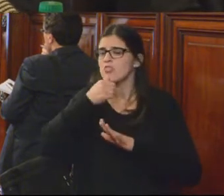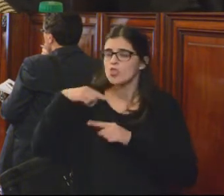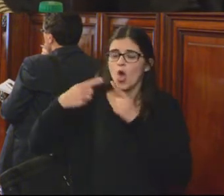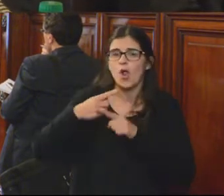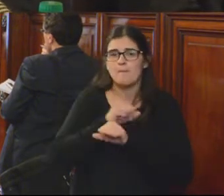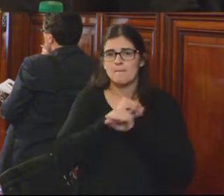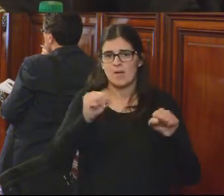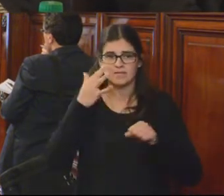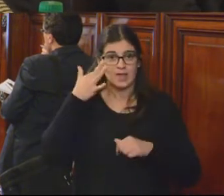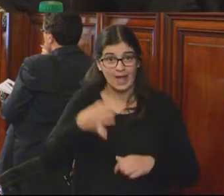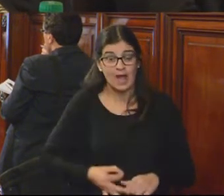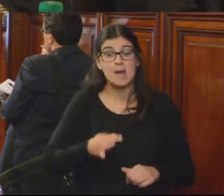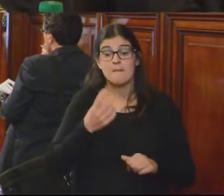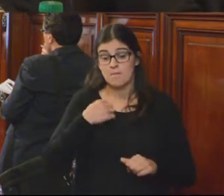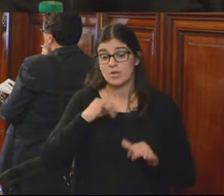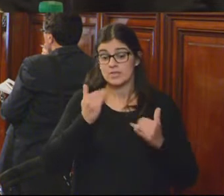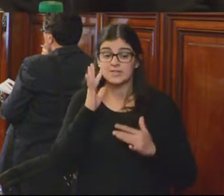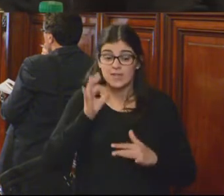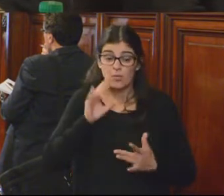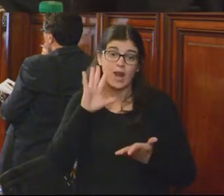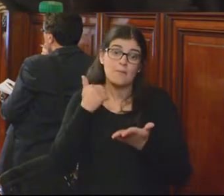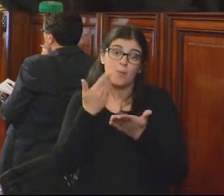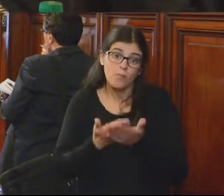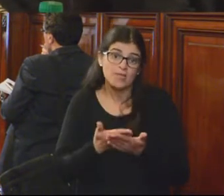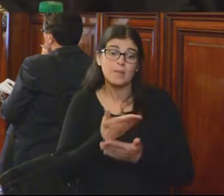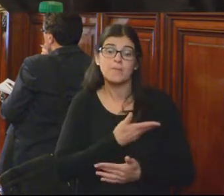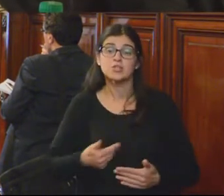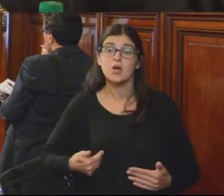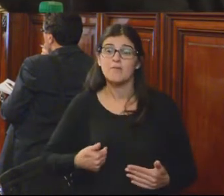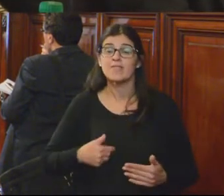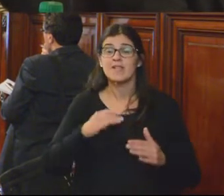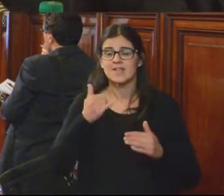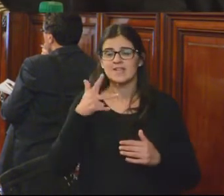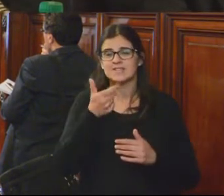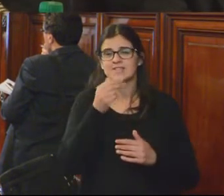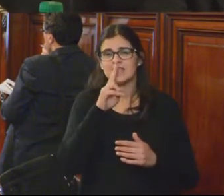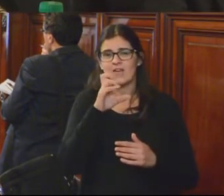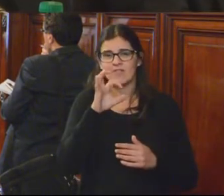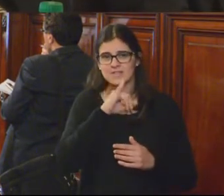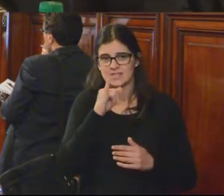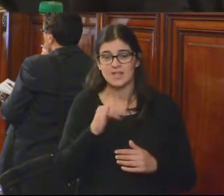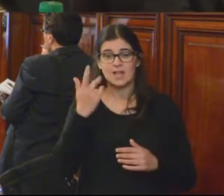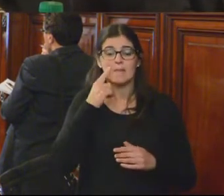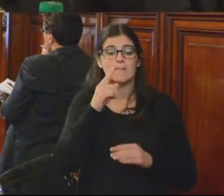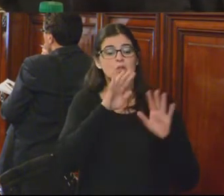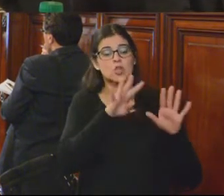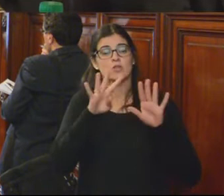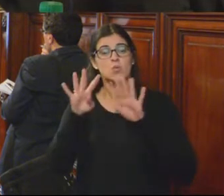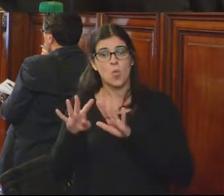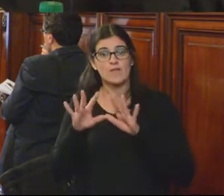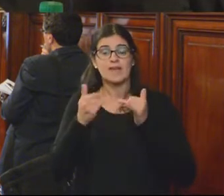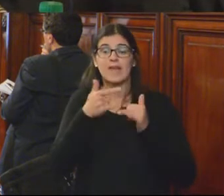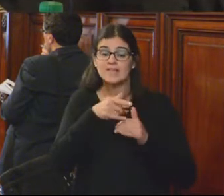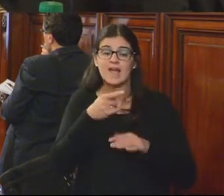inconmensurable. Pero estamos conscientes desde su propuesta hecha por el presidente Chávez en la constituyente de 1999 que ha sido